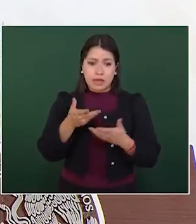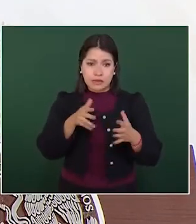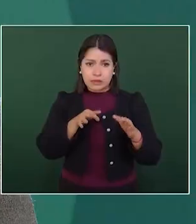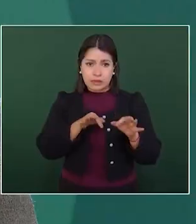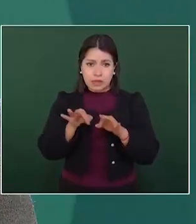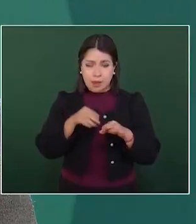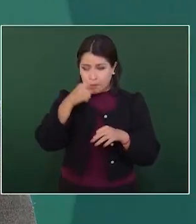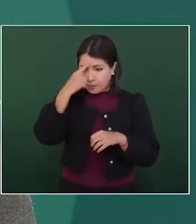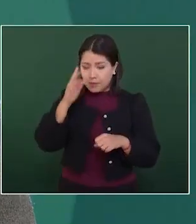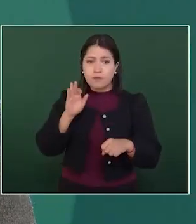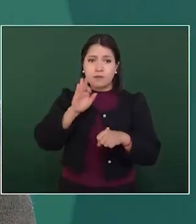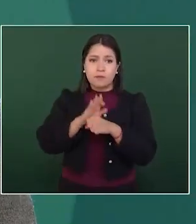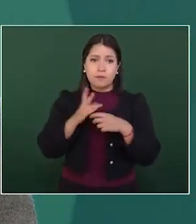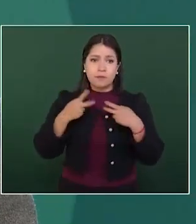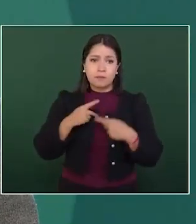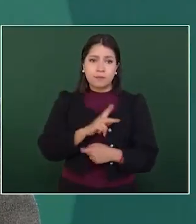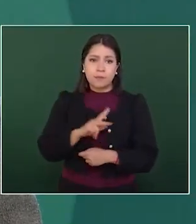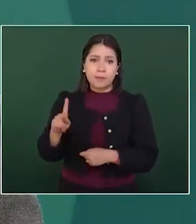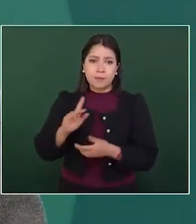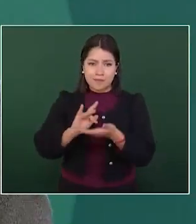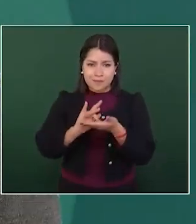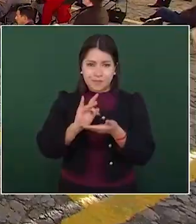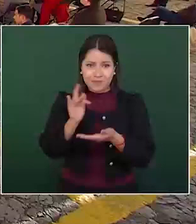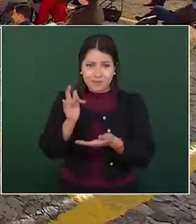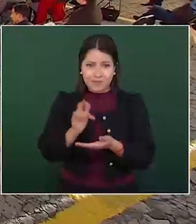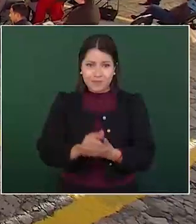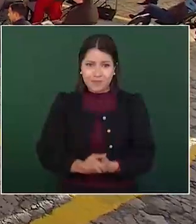por el bienestar del pueblo. Muchísimas gracias.